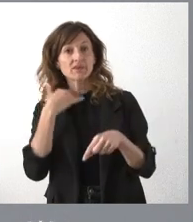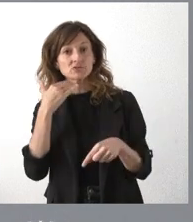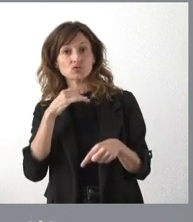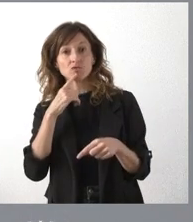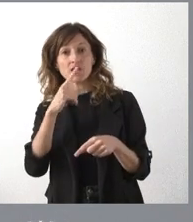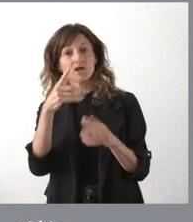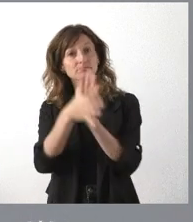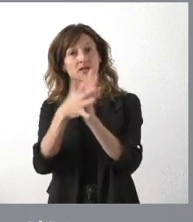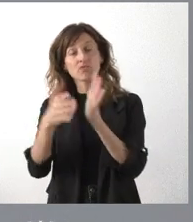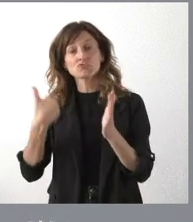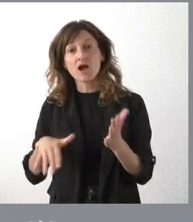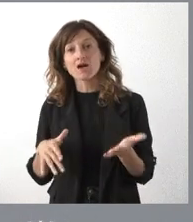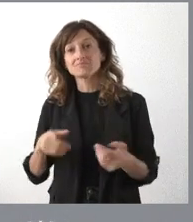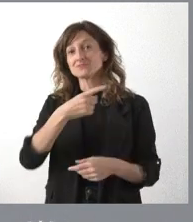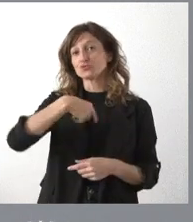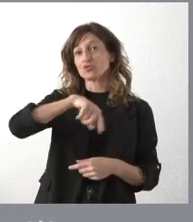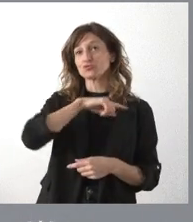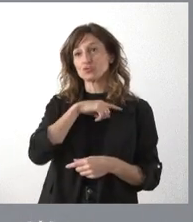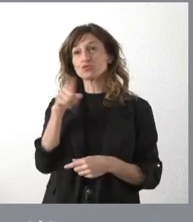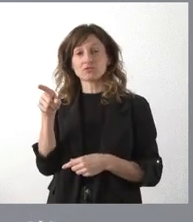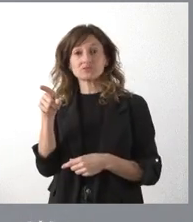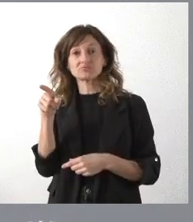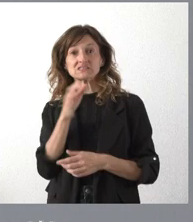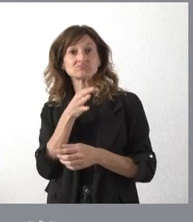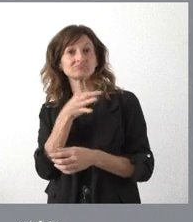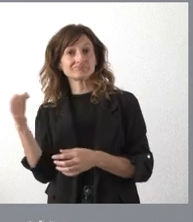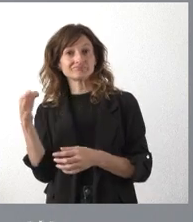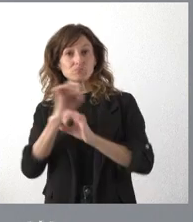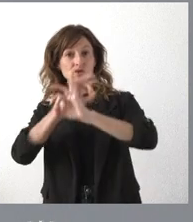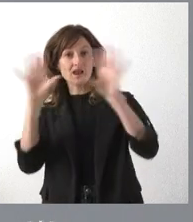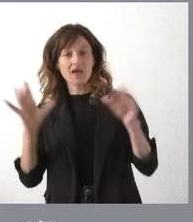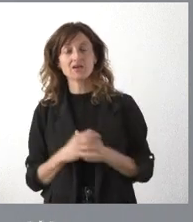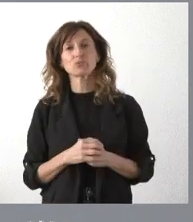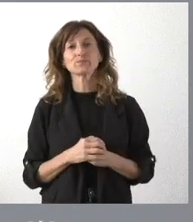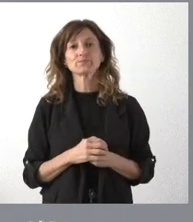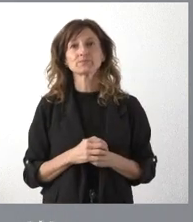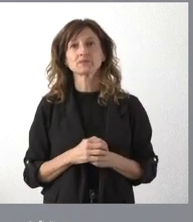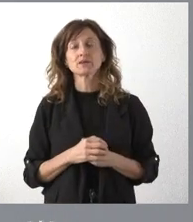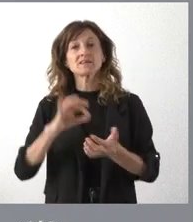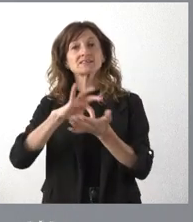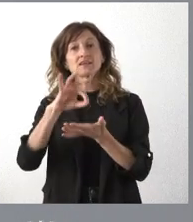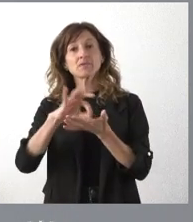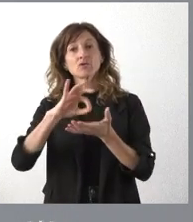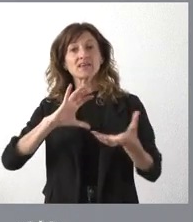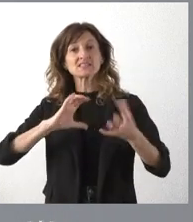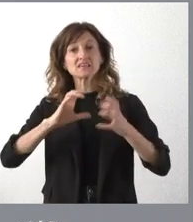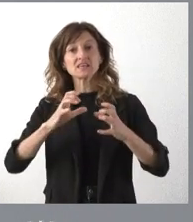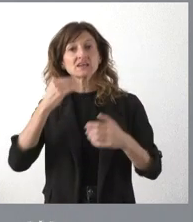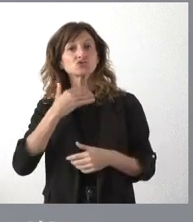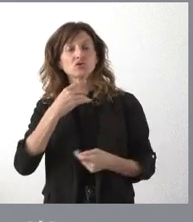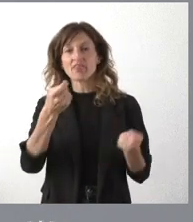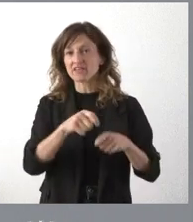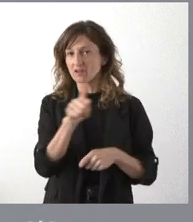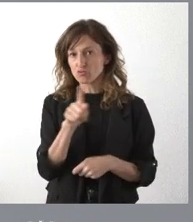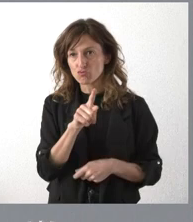han dado explicaciones nosotros lógicamente esas explicaciones están suficientemente claras no se cierra el servicio de psiquiatría en Soria no